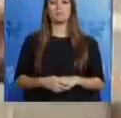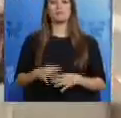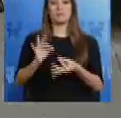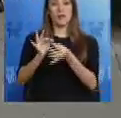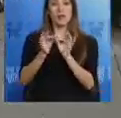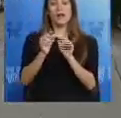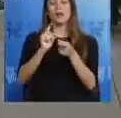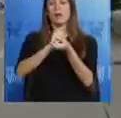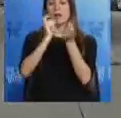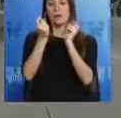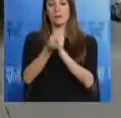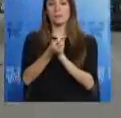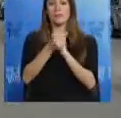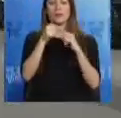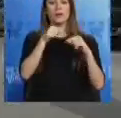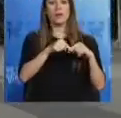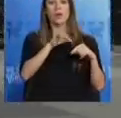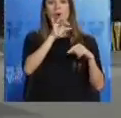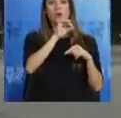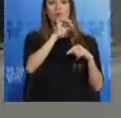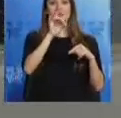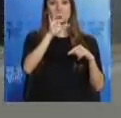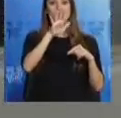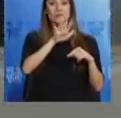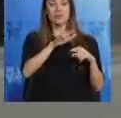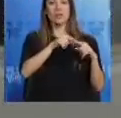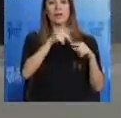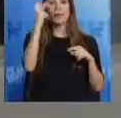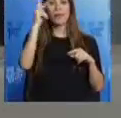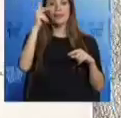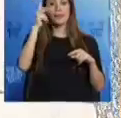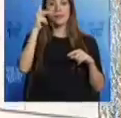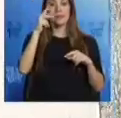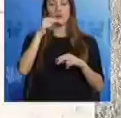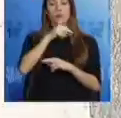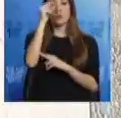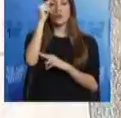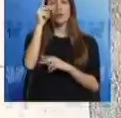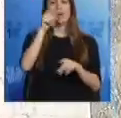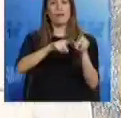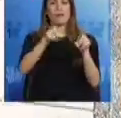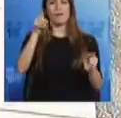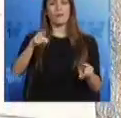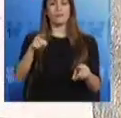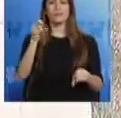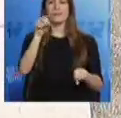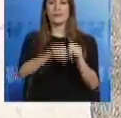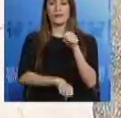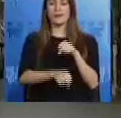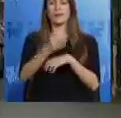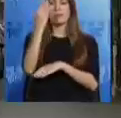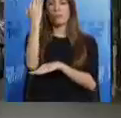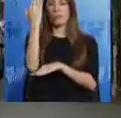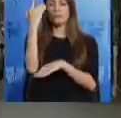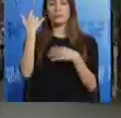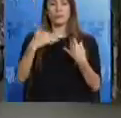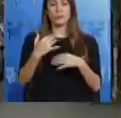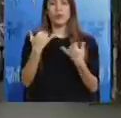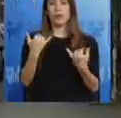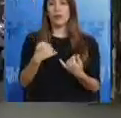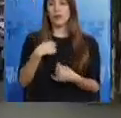el cambio. Entre la manzana 805 de la ciudadela Kennedy Norte existen algunos en mal estado. Los moradores